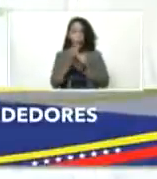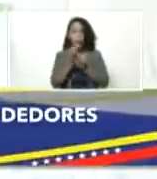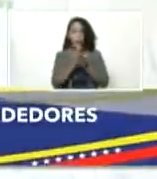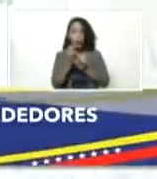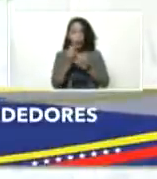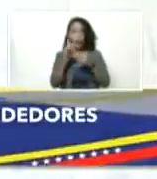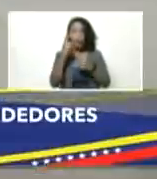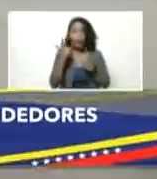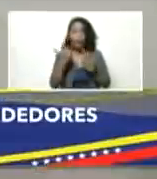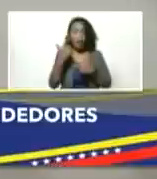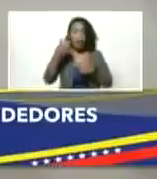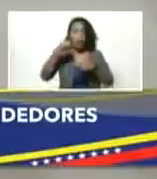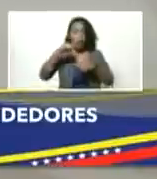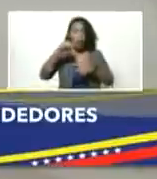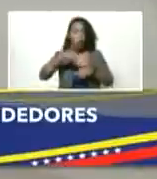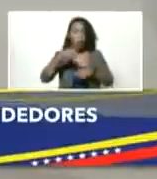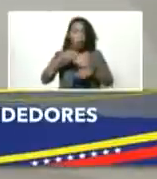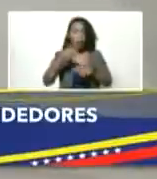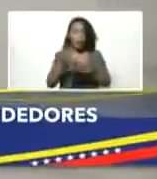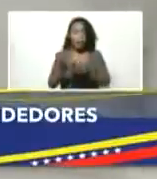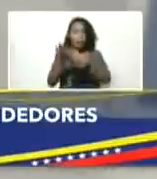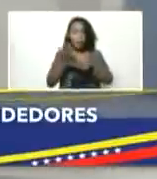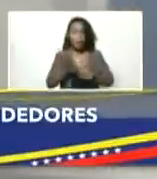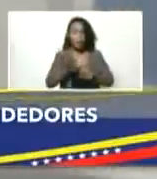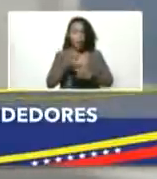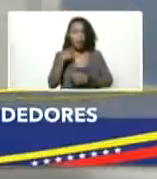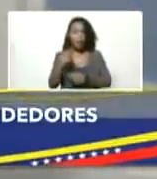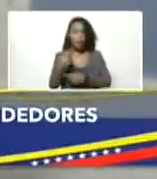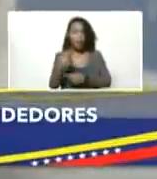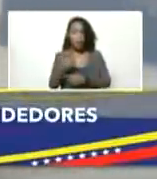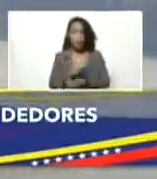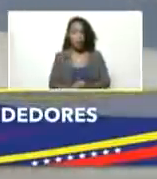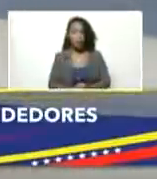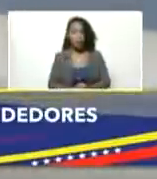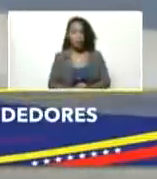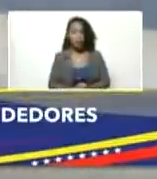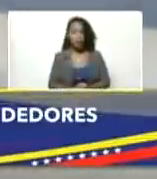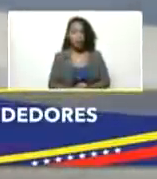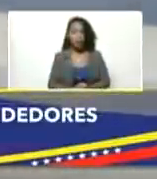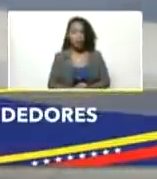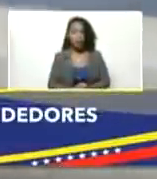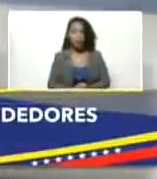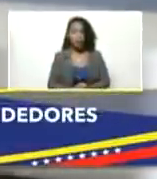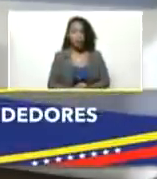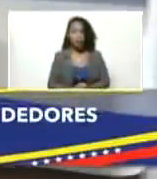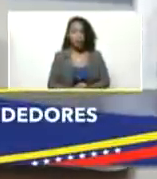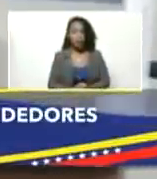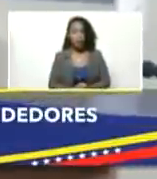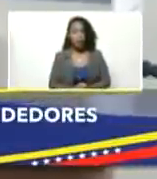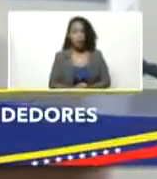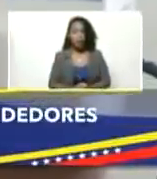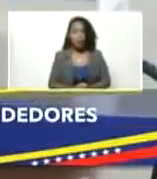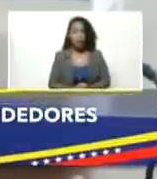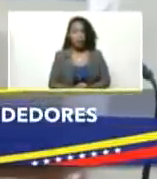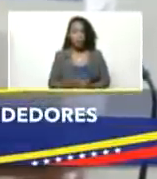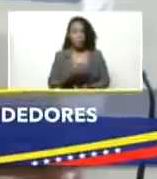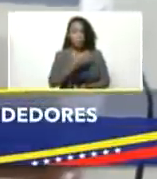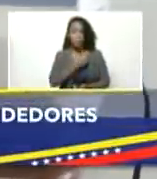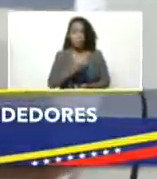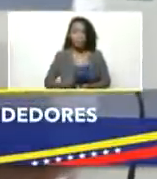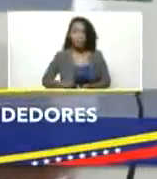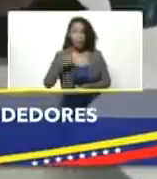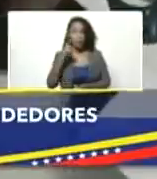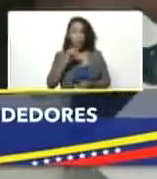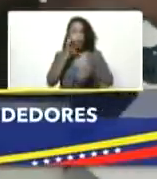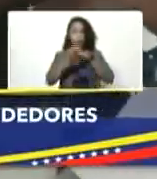que está recibiendo el financiamiento. Presidente, también le